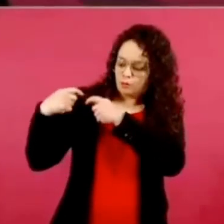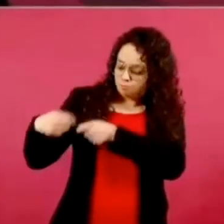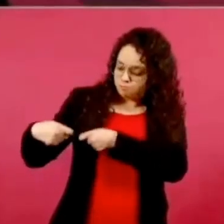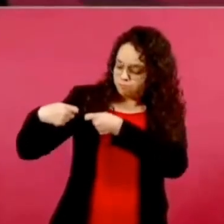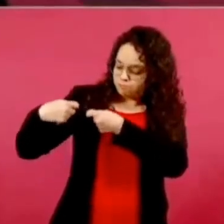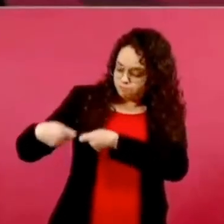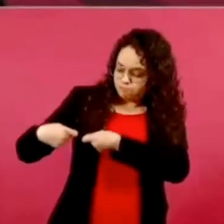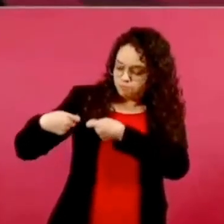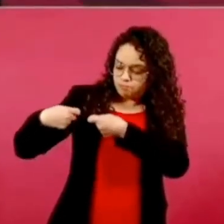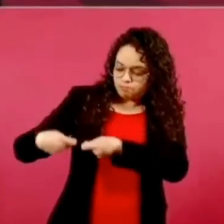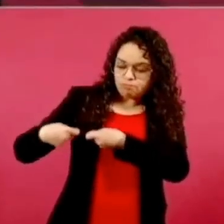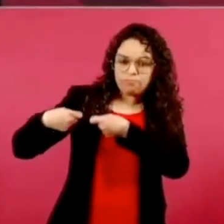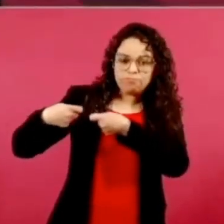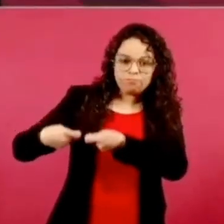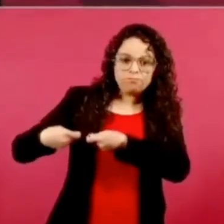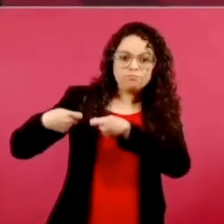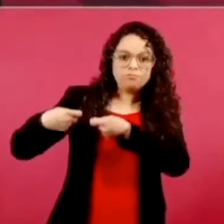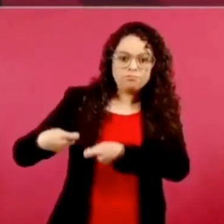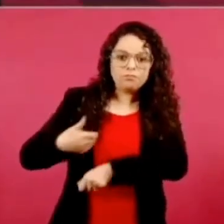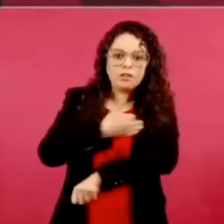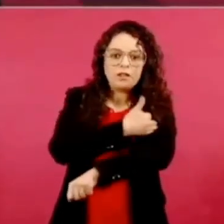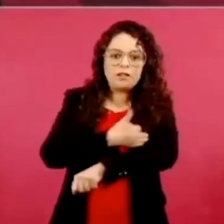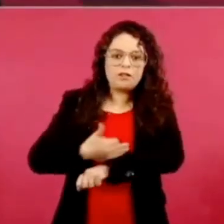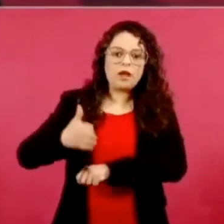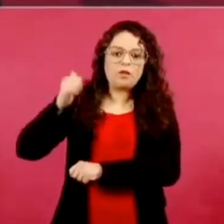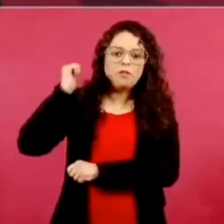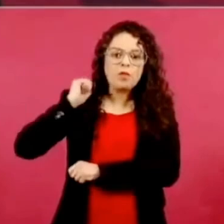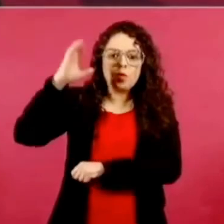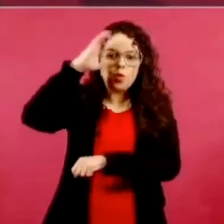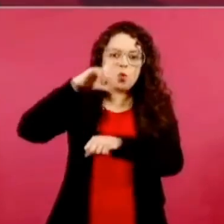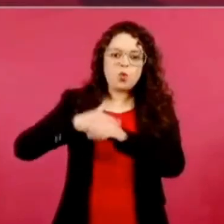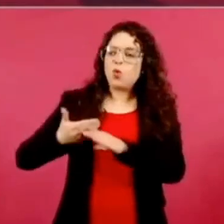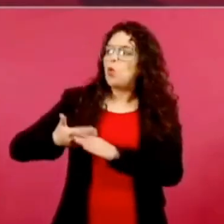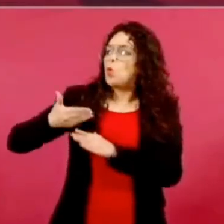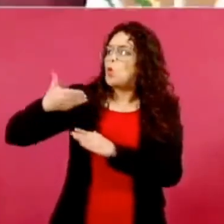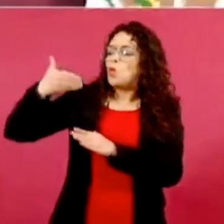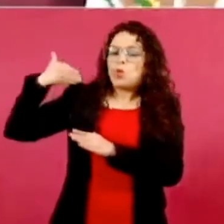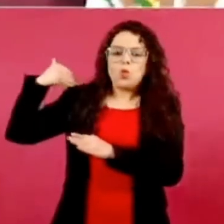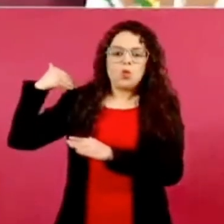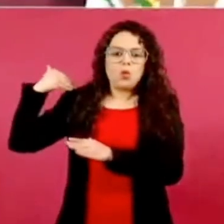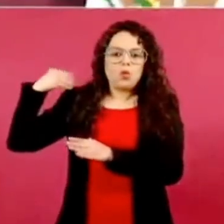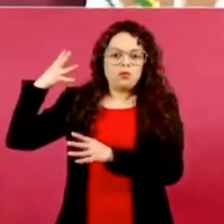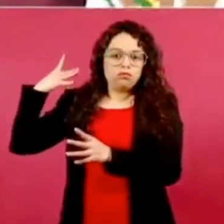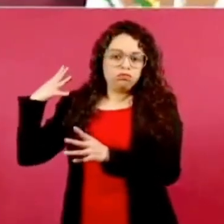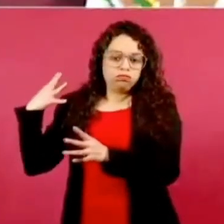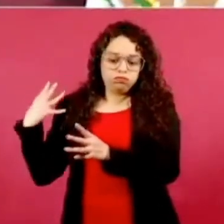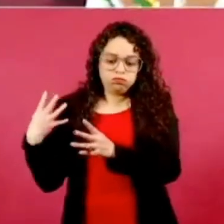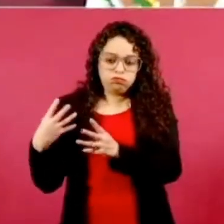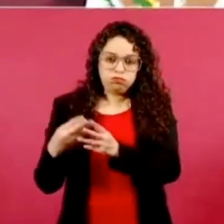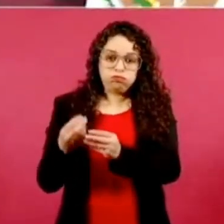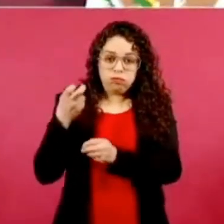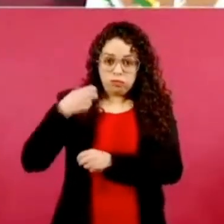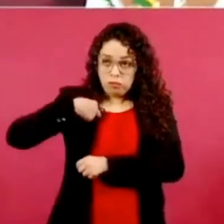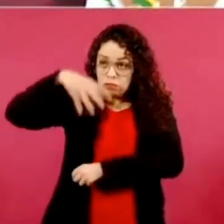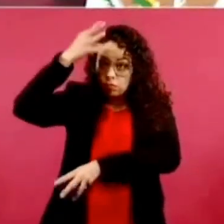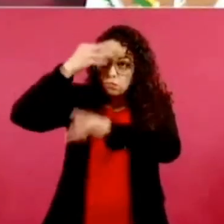de nuestras antiguas culturas. Eso nos protege.